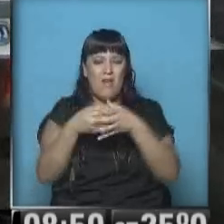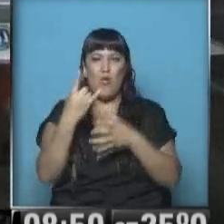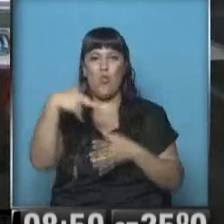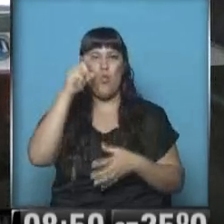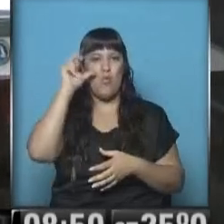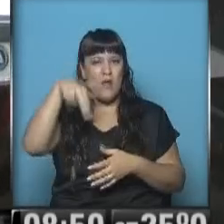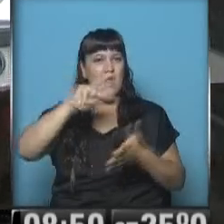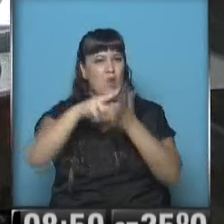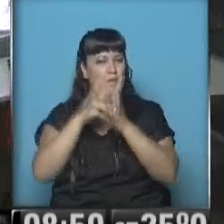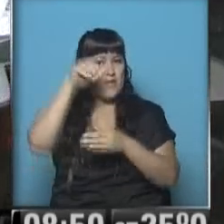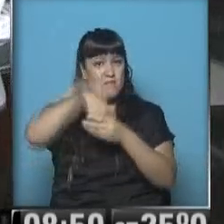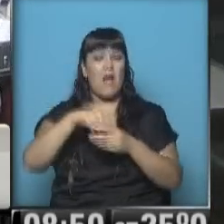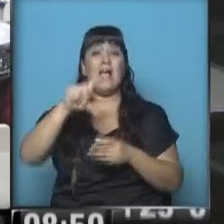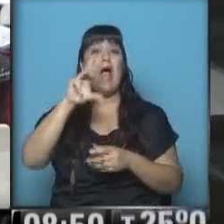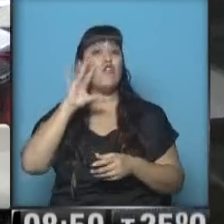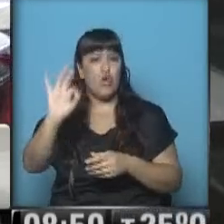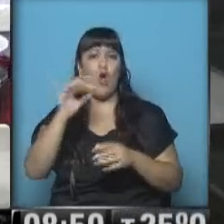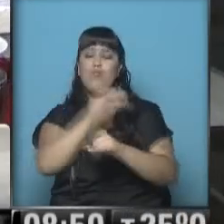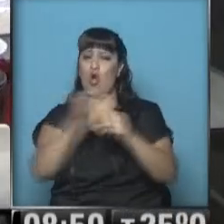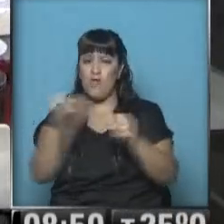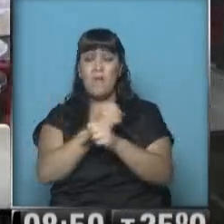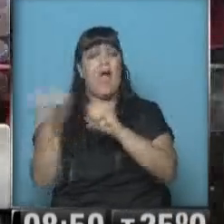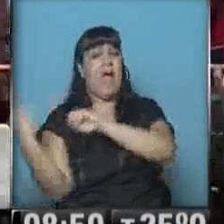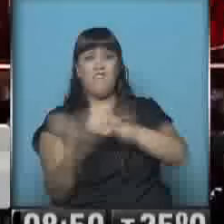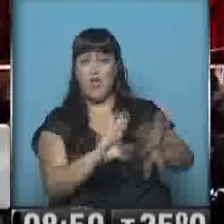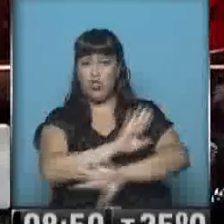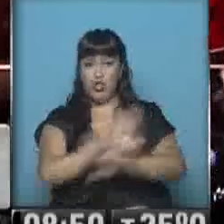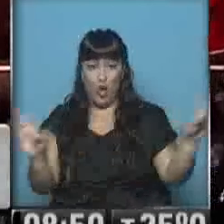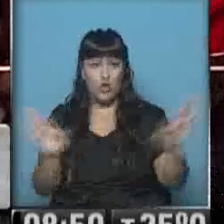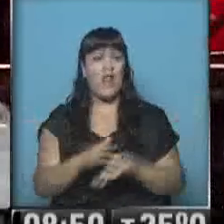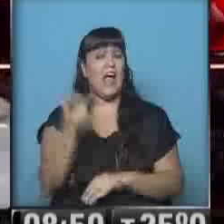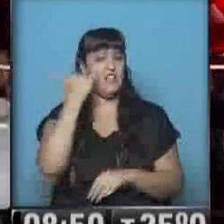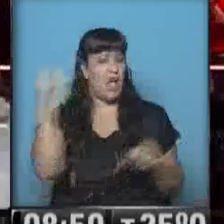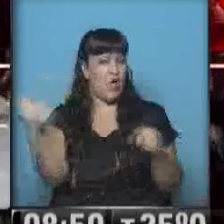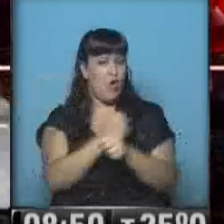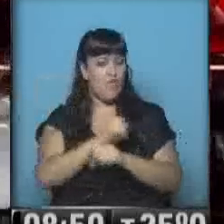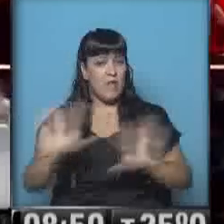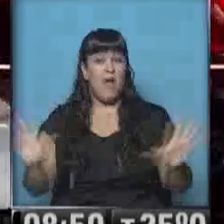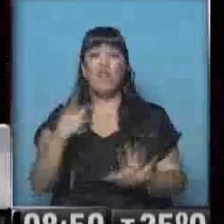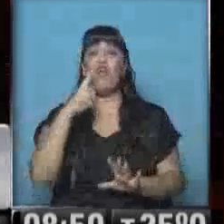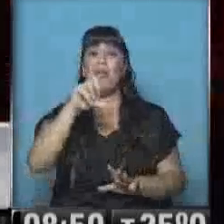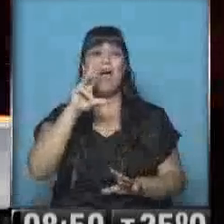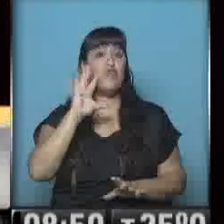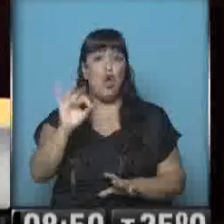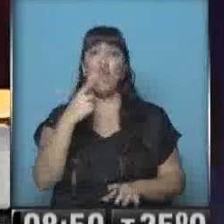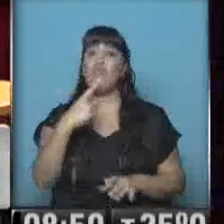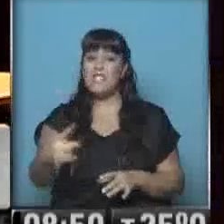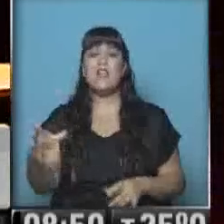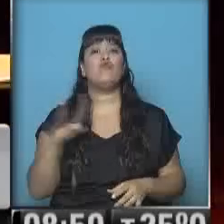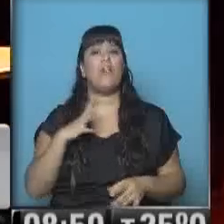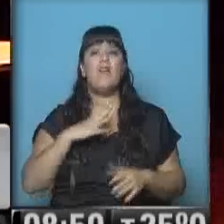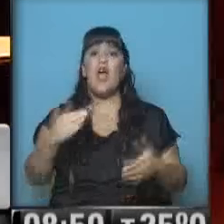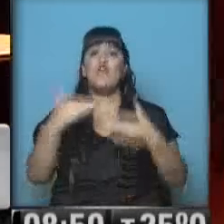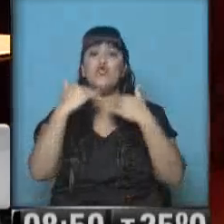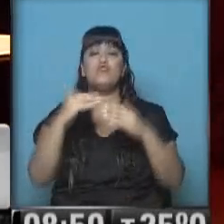bueno Elisa carrigo confirma que abandona este frente y asegura que todavía no define sobre